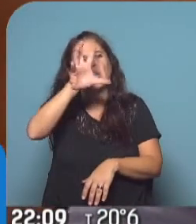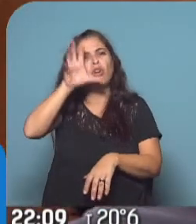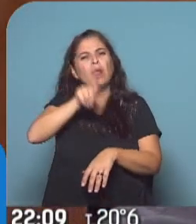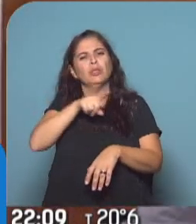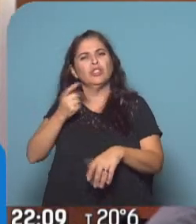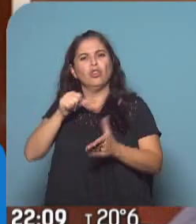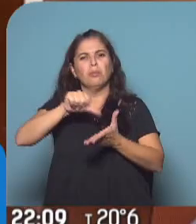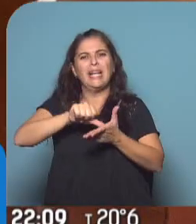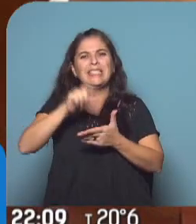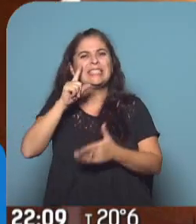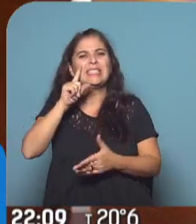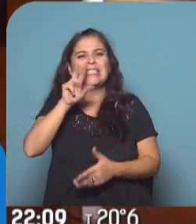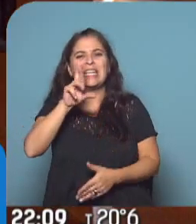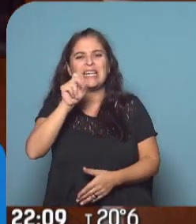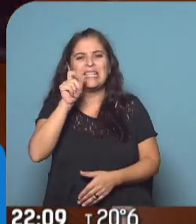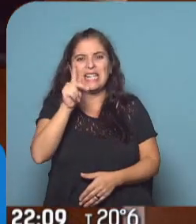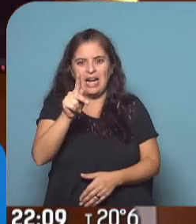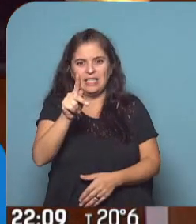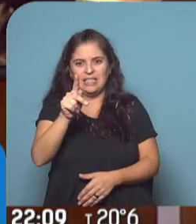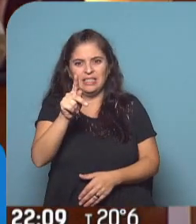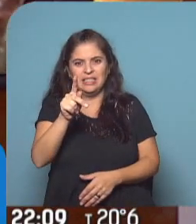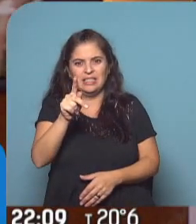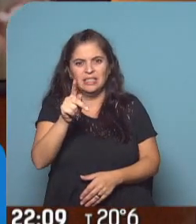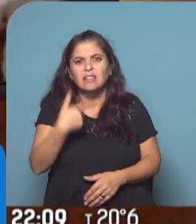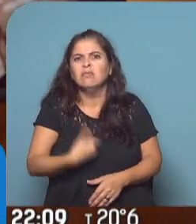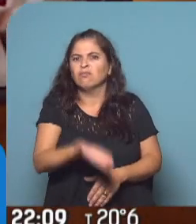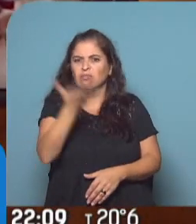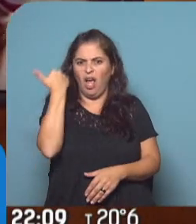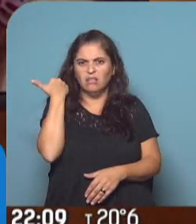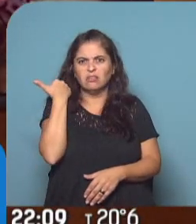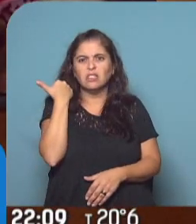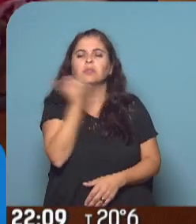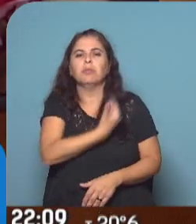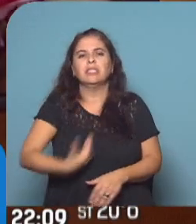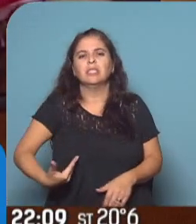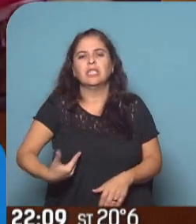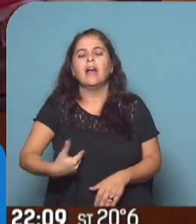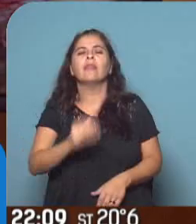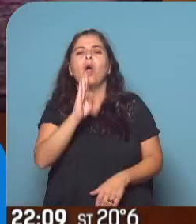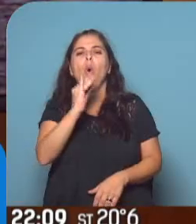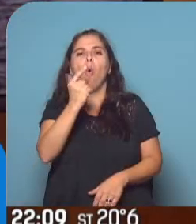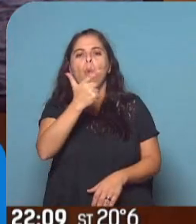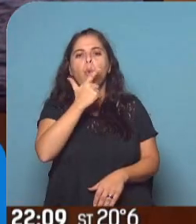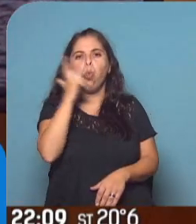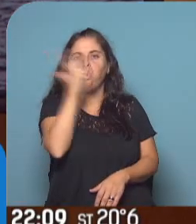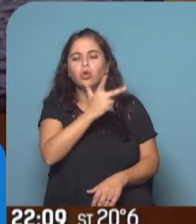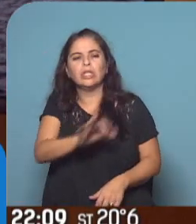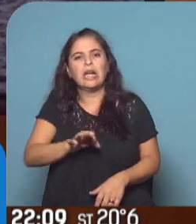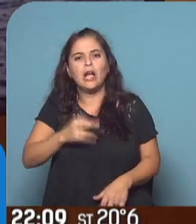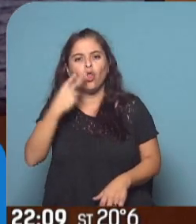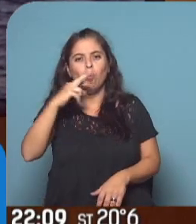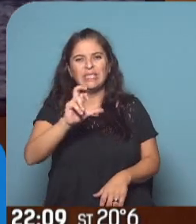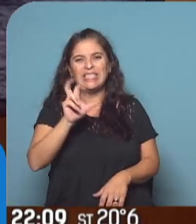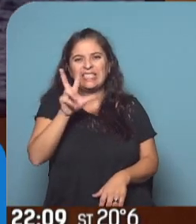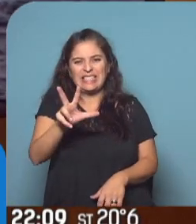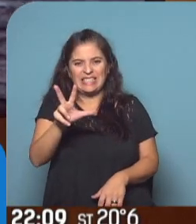el mismo en el cual George W. Bush cantó Misión Cumplida en 2003. Les decíamos, tenemos un invitado especial. Tengo el gusto